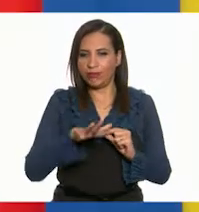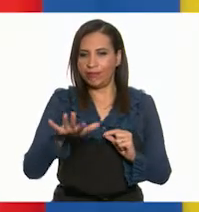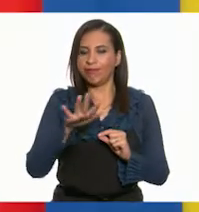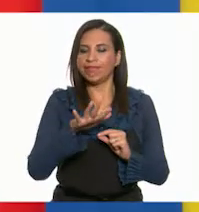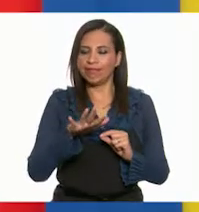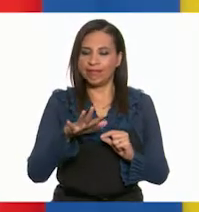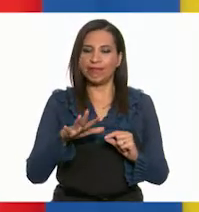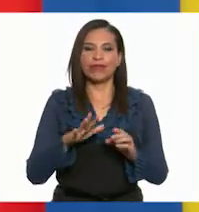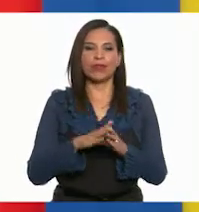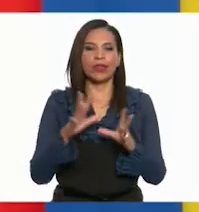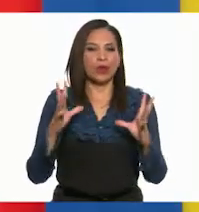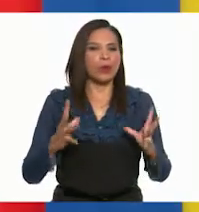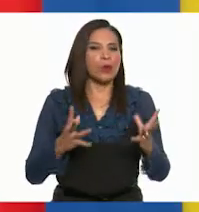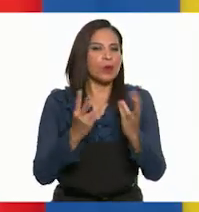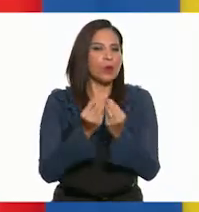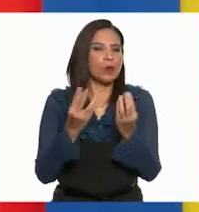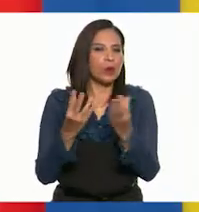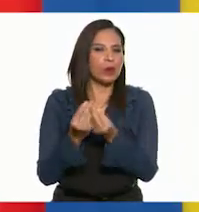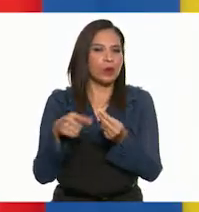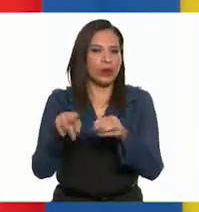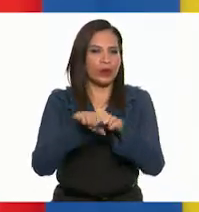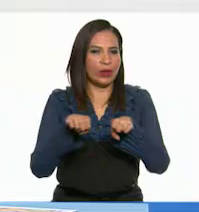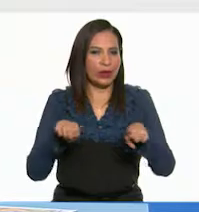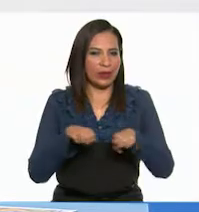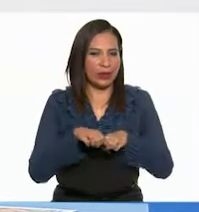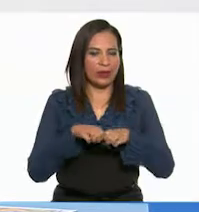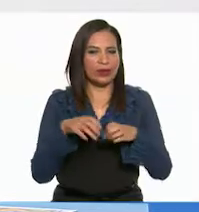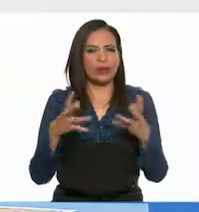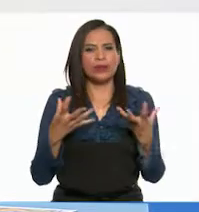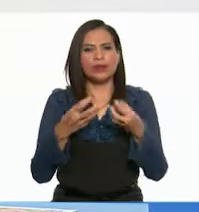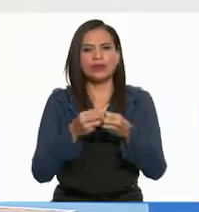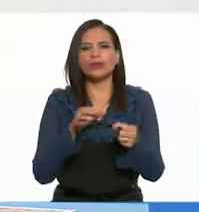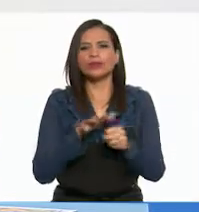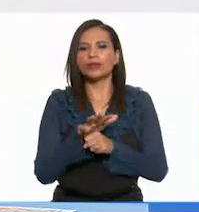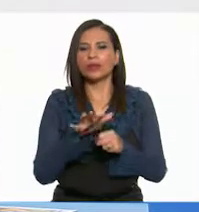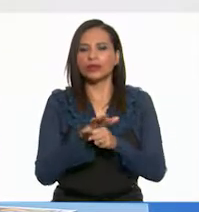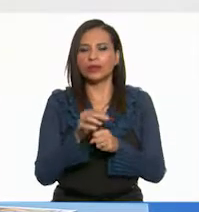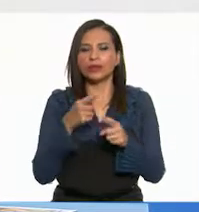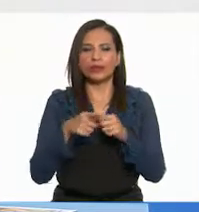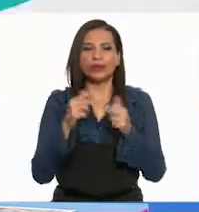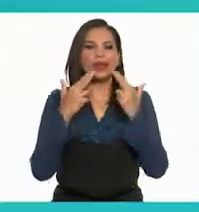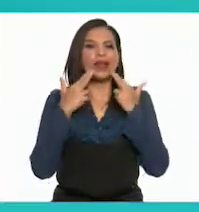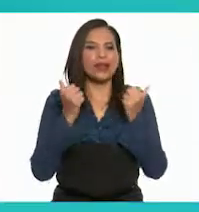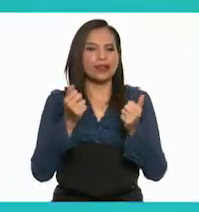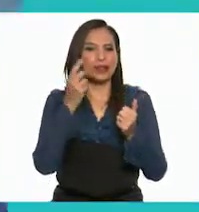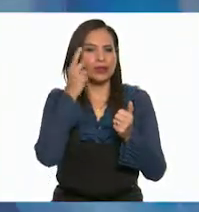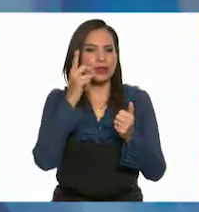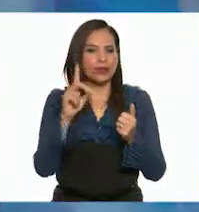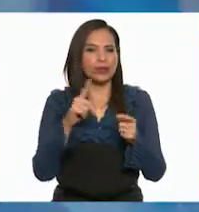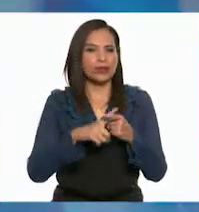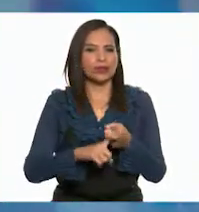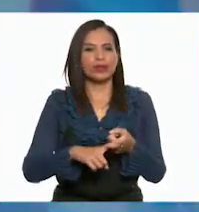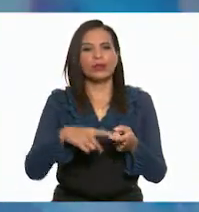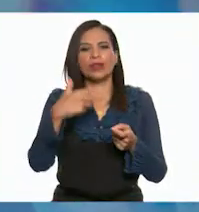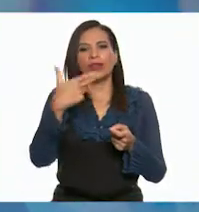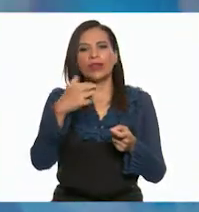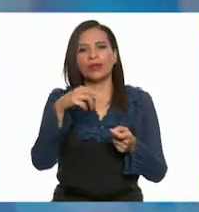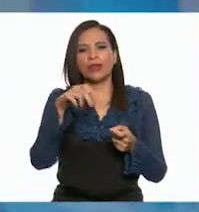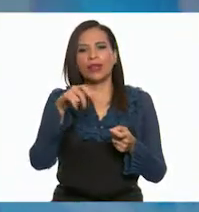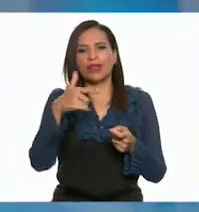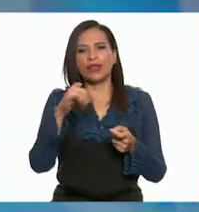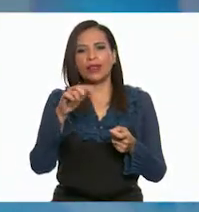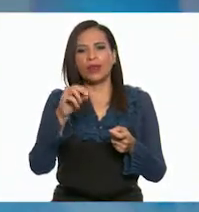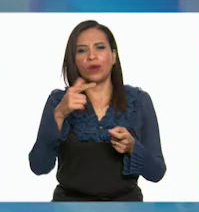se fue uniendo a mis tropas, que estuvieron integradas por hacendados como Hermenegildo